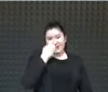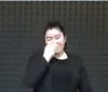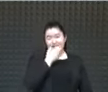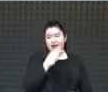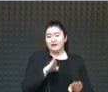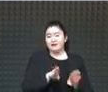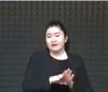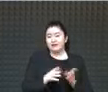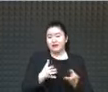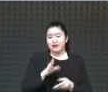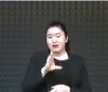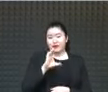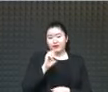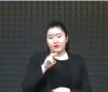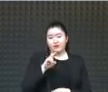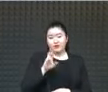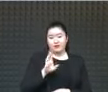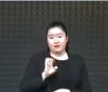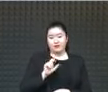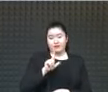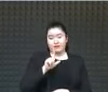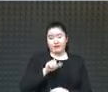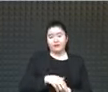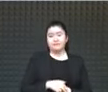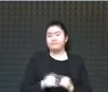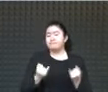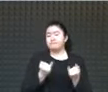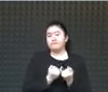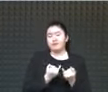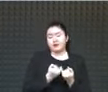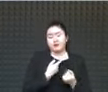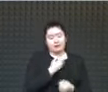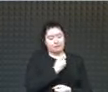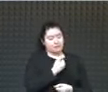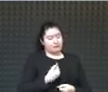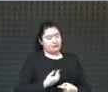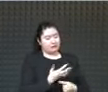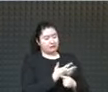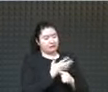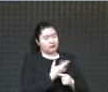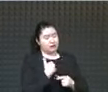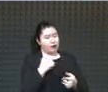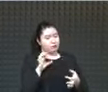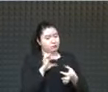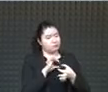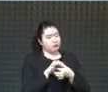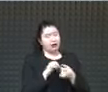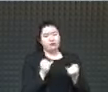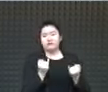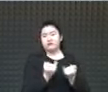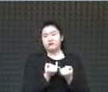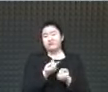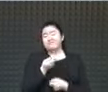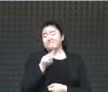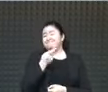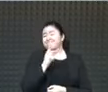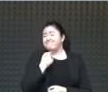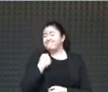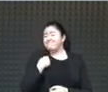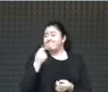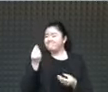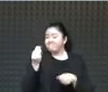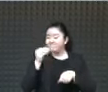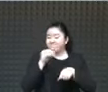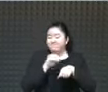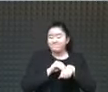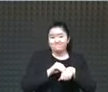tengo coincidencias con lo que mencionó el presidente, pero yo agregaría algo también. Es